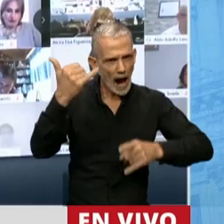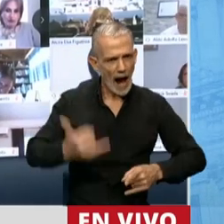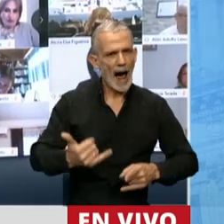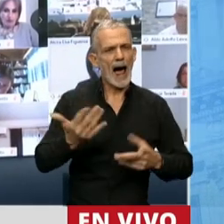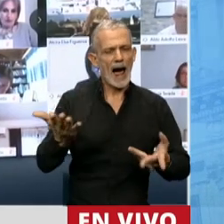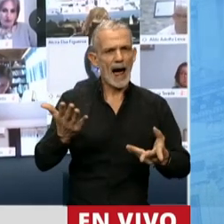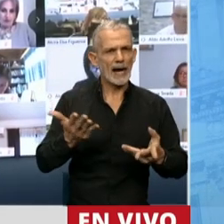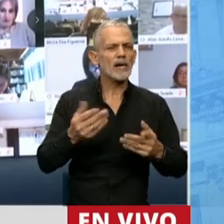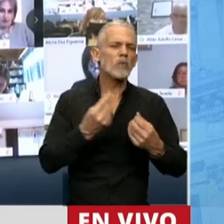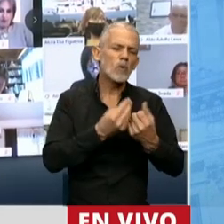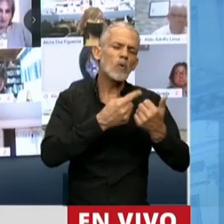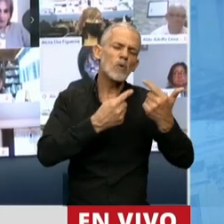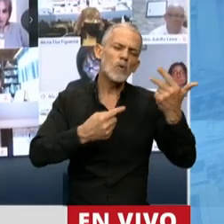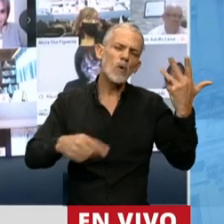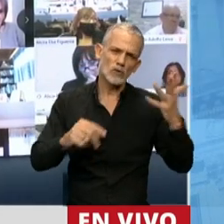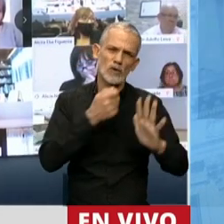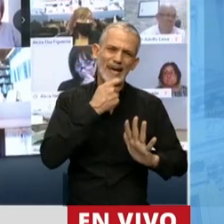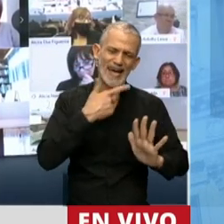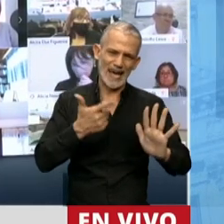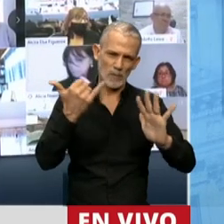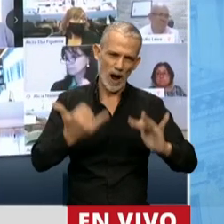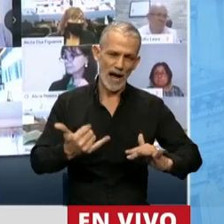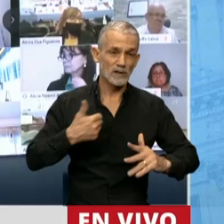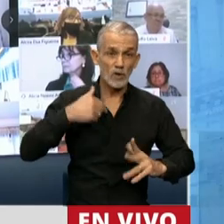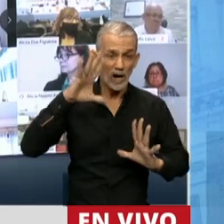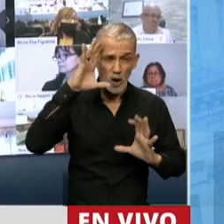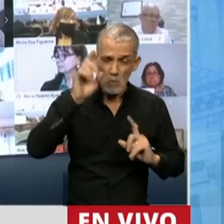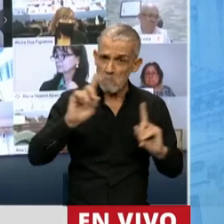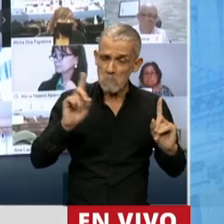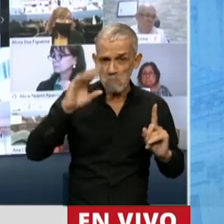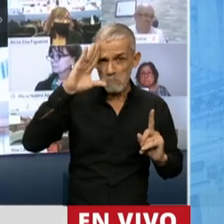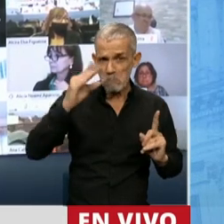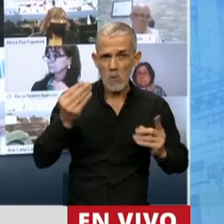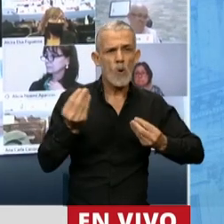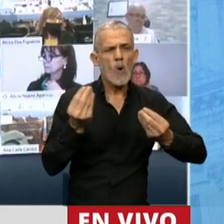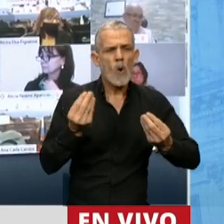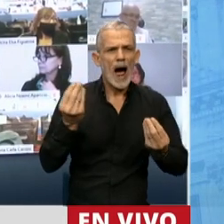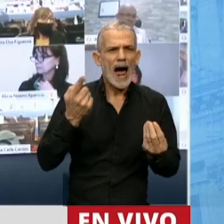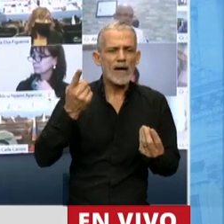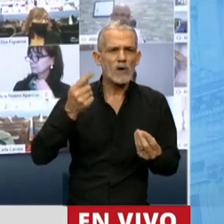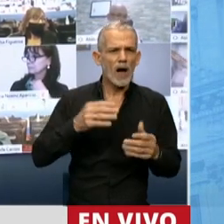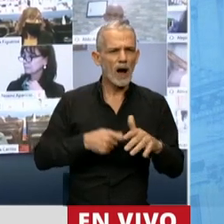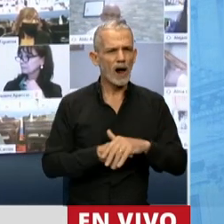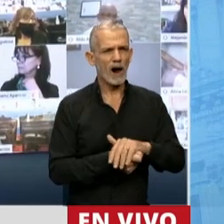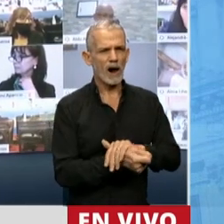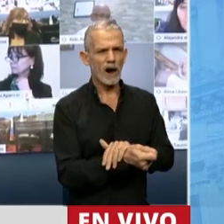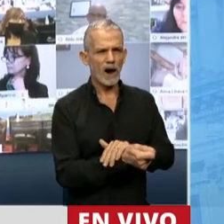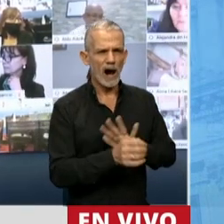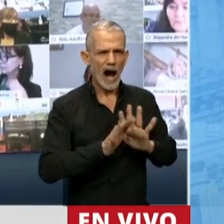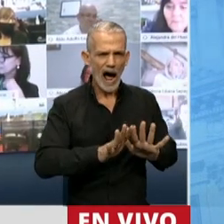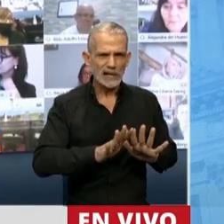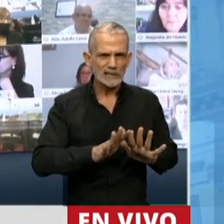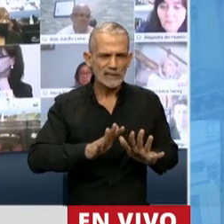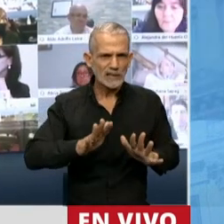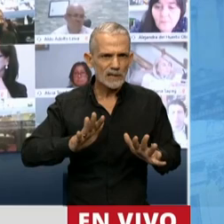Hemos atravesado muchas cosas. Ahora, yo no recuerdo, francamente, que haya habido una extorsión